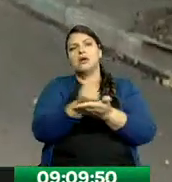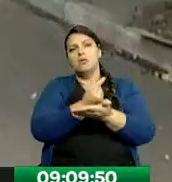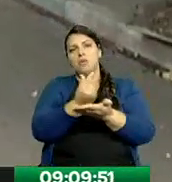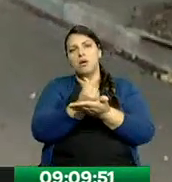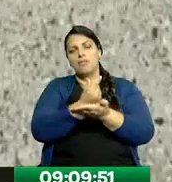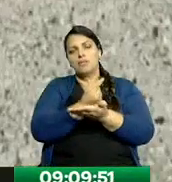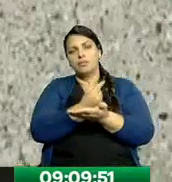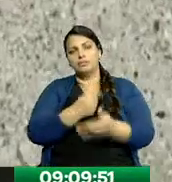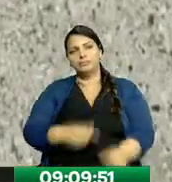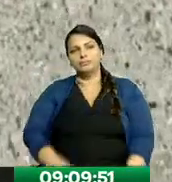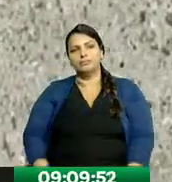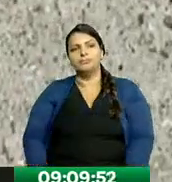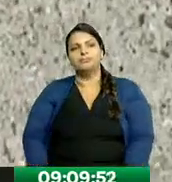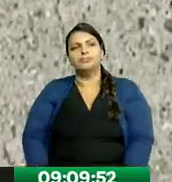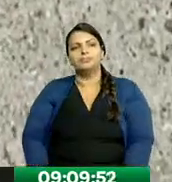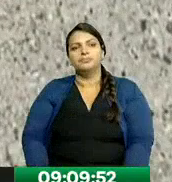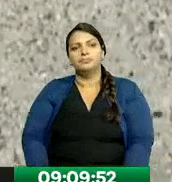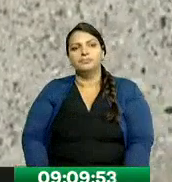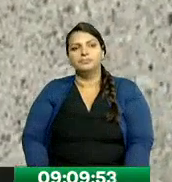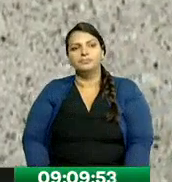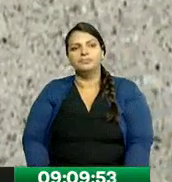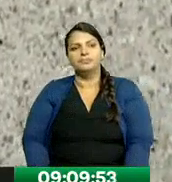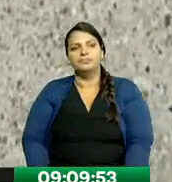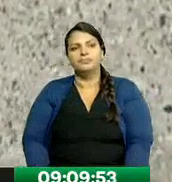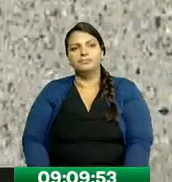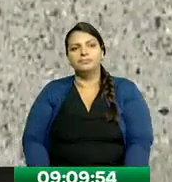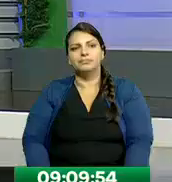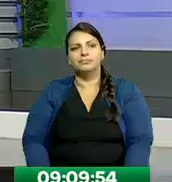Cordero, informó Jorge Escobar.